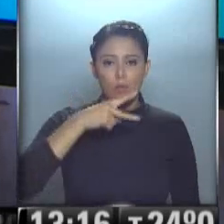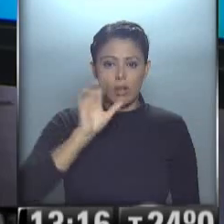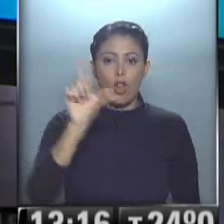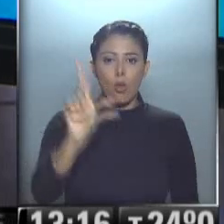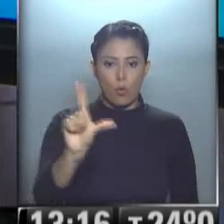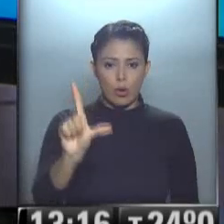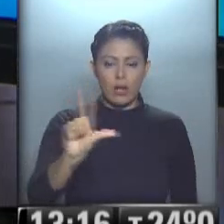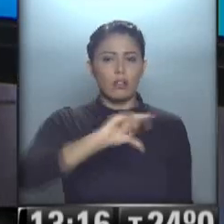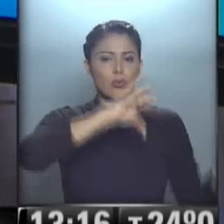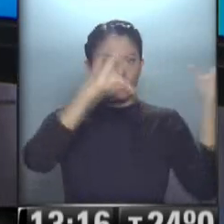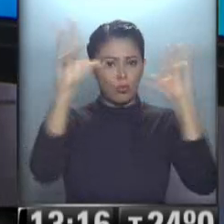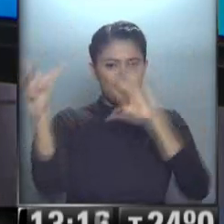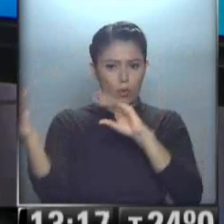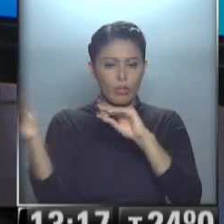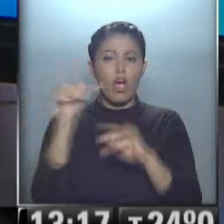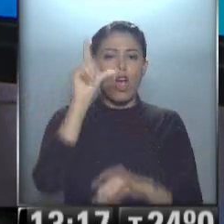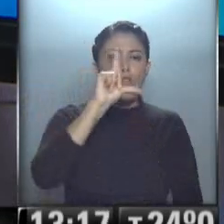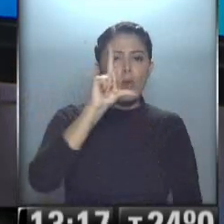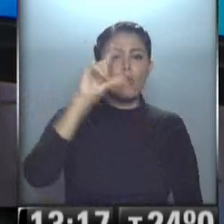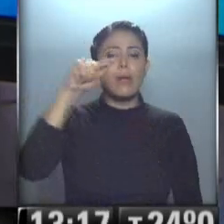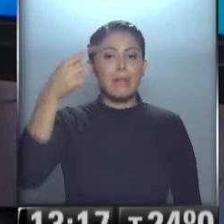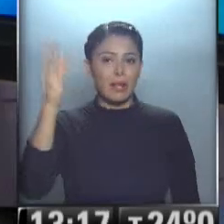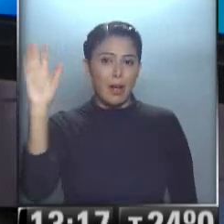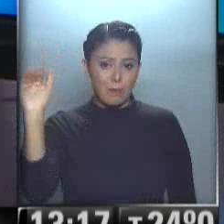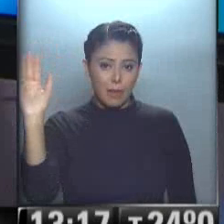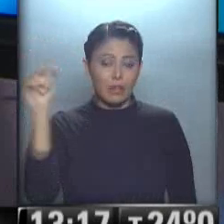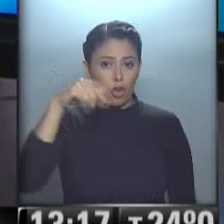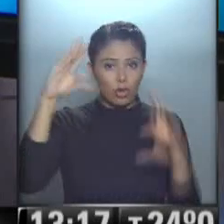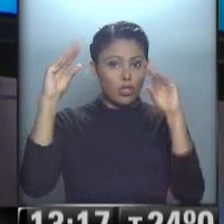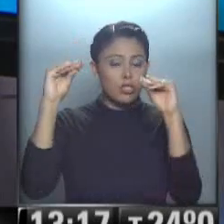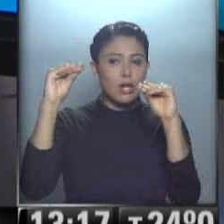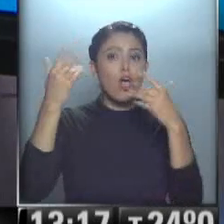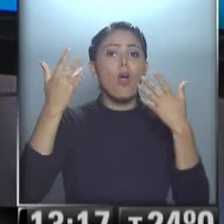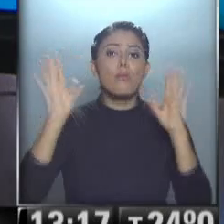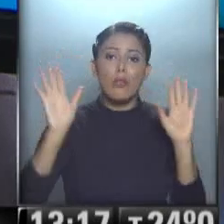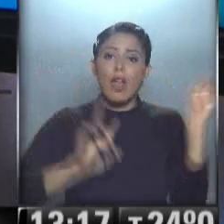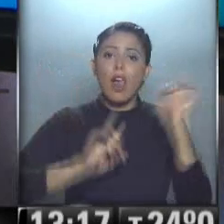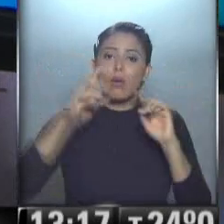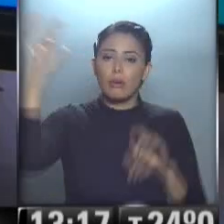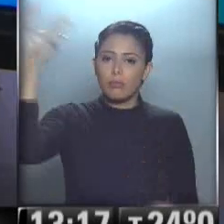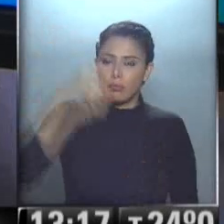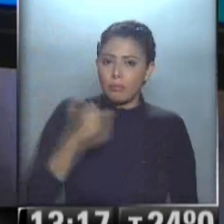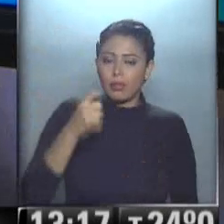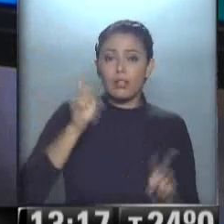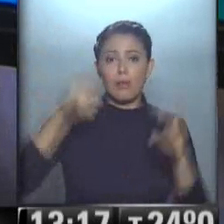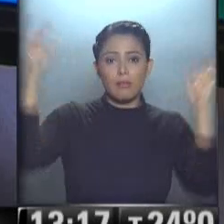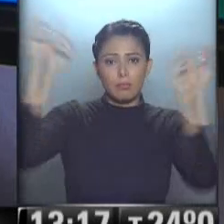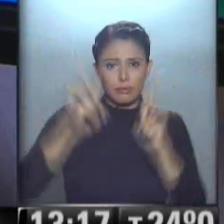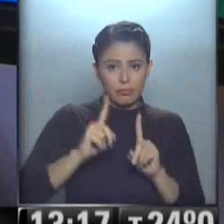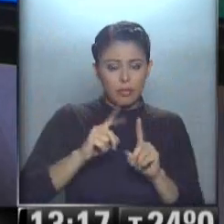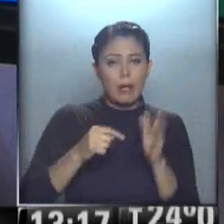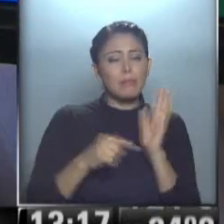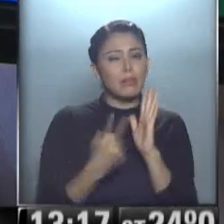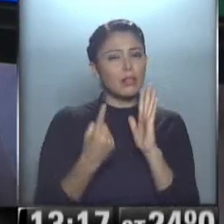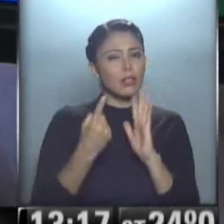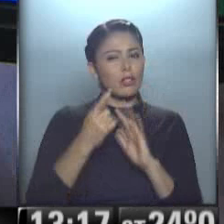lunes, mucha nubosidad. Entre lunes y mañana, martes, esta noche puede haber algunos chaparrones y tormentas, pero no revisten